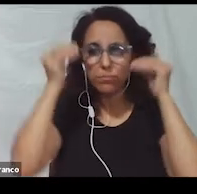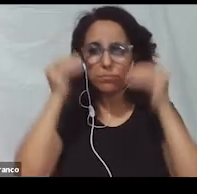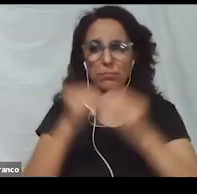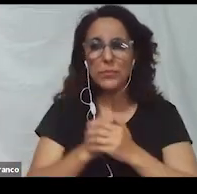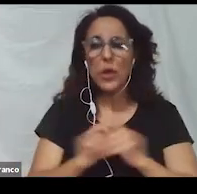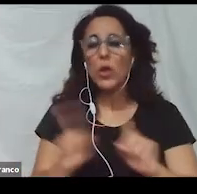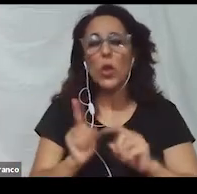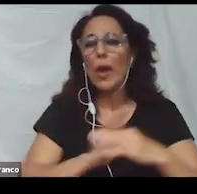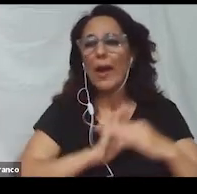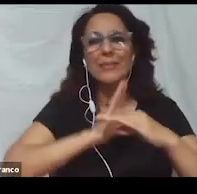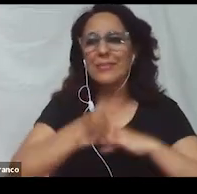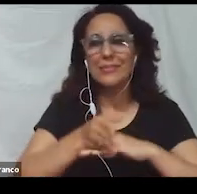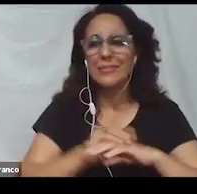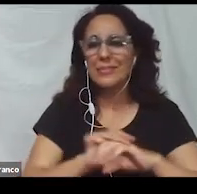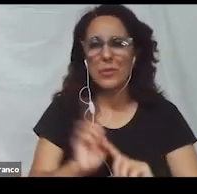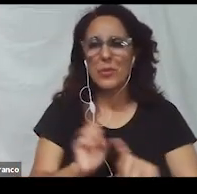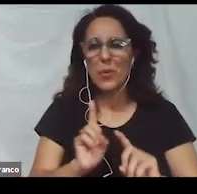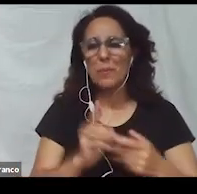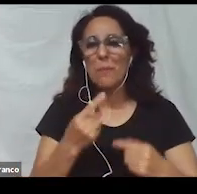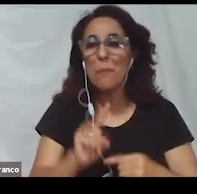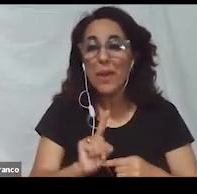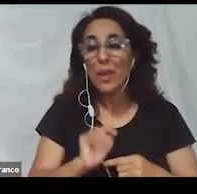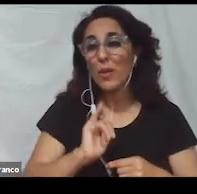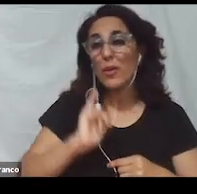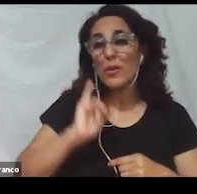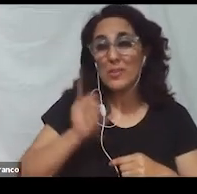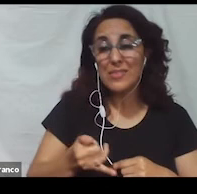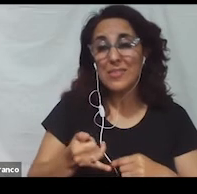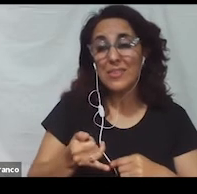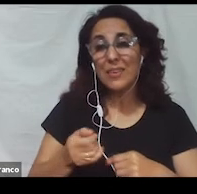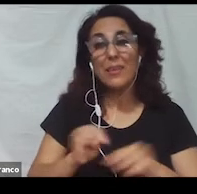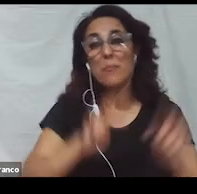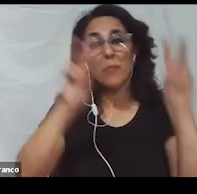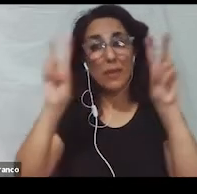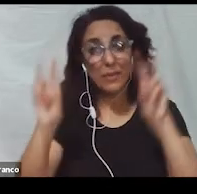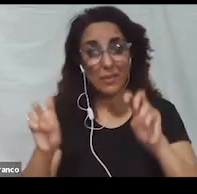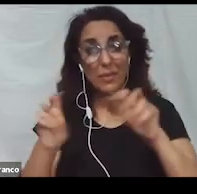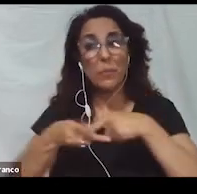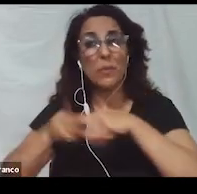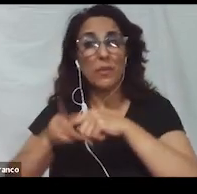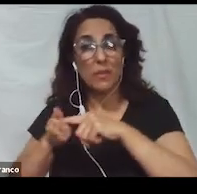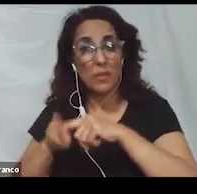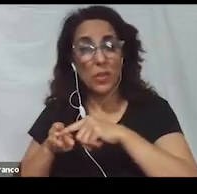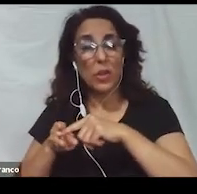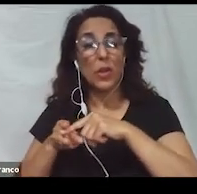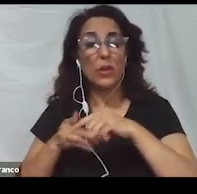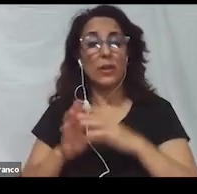No voy a decir que es totalmente inaccesible, tampoco voy a llegar a ese extremo, pero sí decirles que debido a este tipo de tecnología y renderizado que